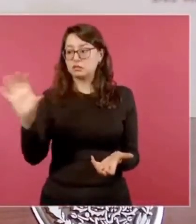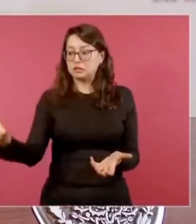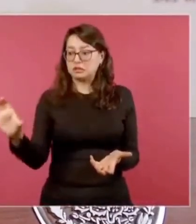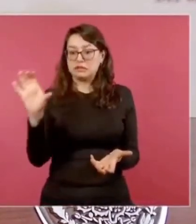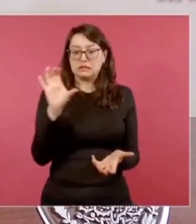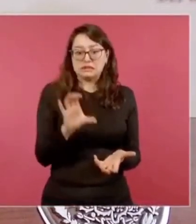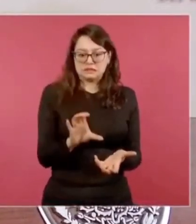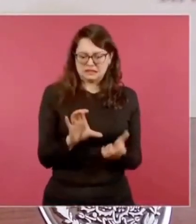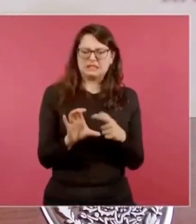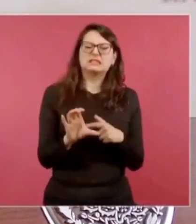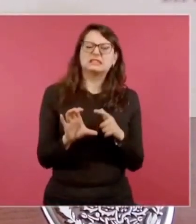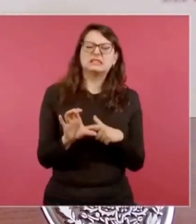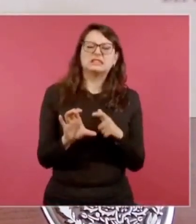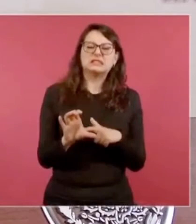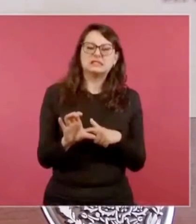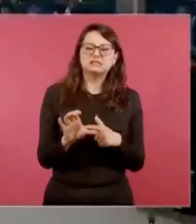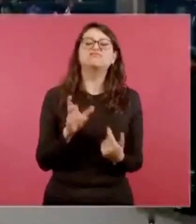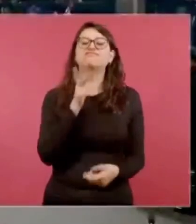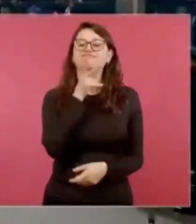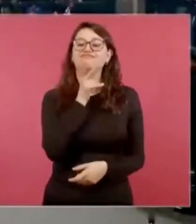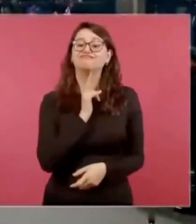provenientes del petróleo.